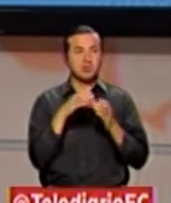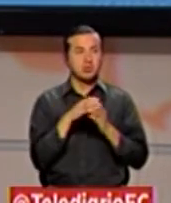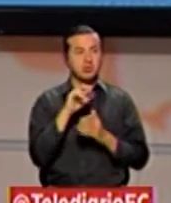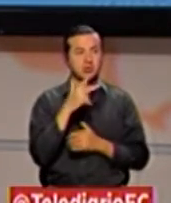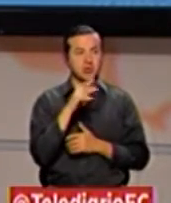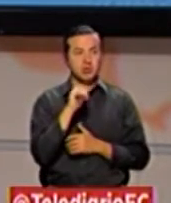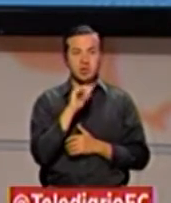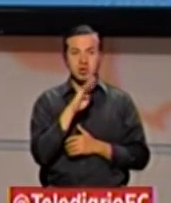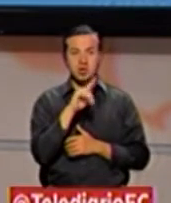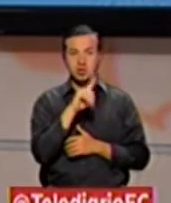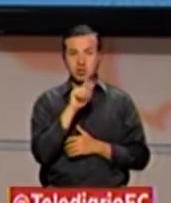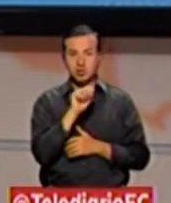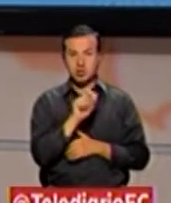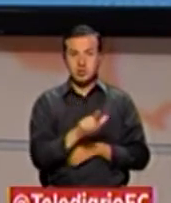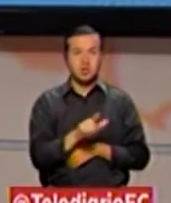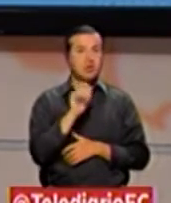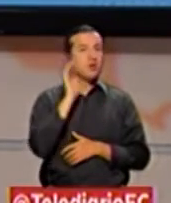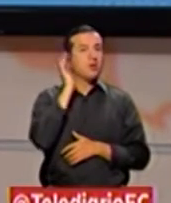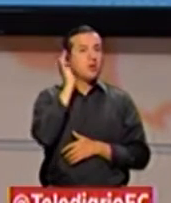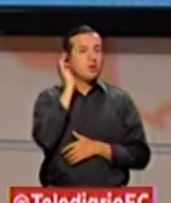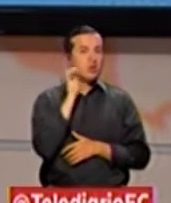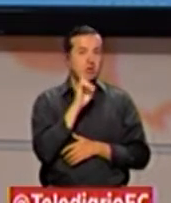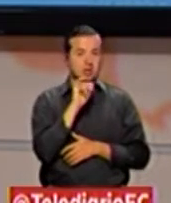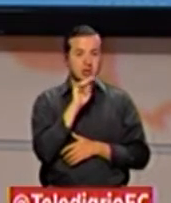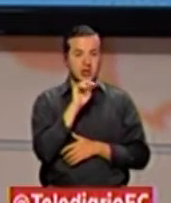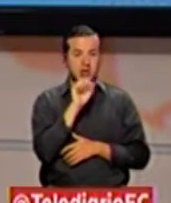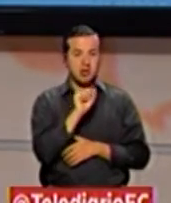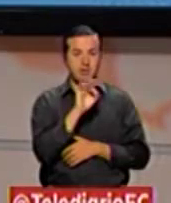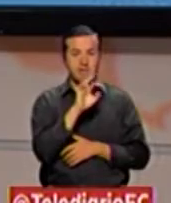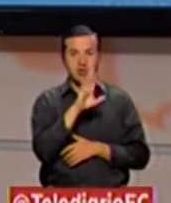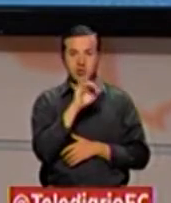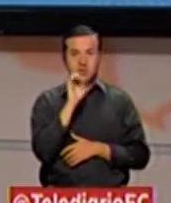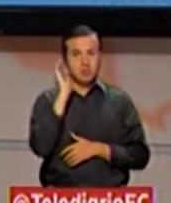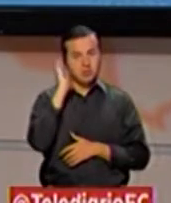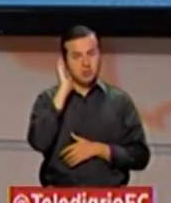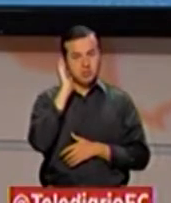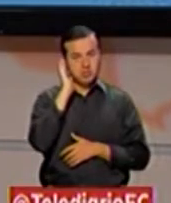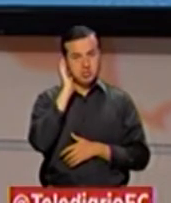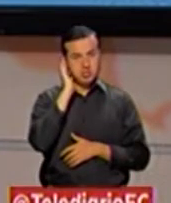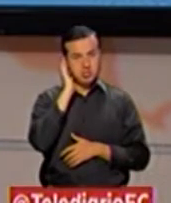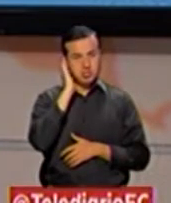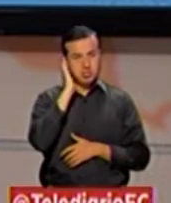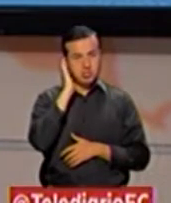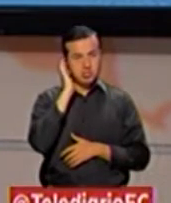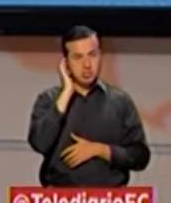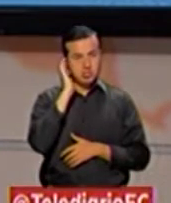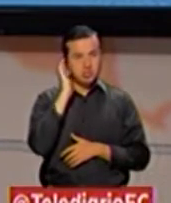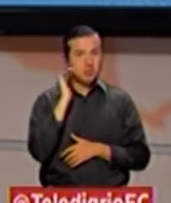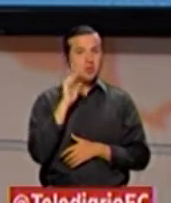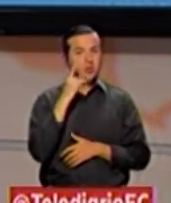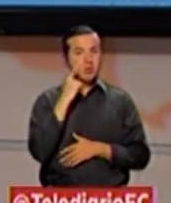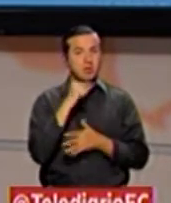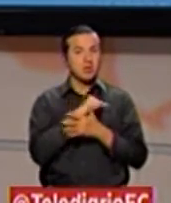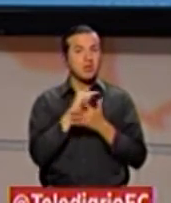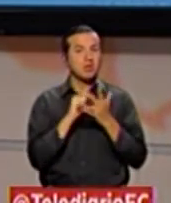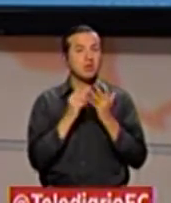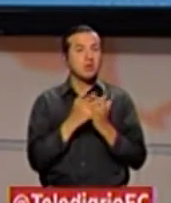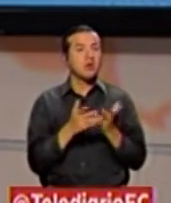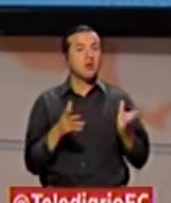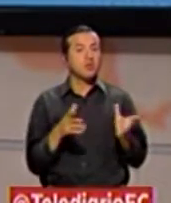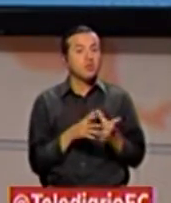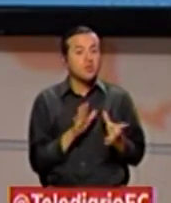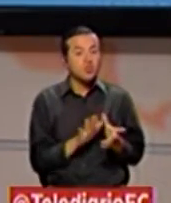Chicaiza y por la señora agente Diana Falcón para que cometieran materialmente el